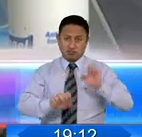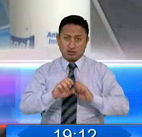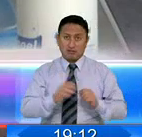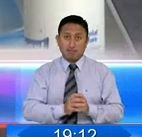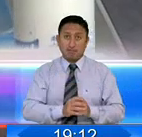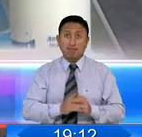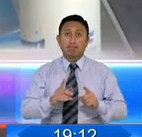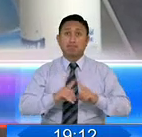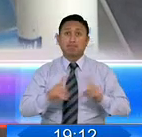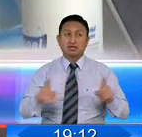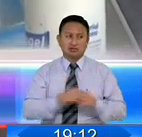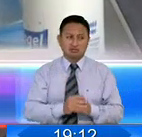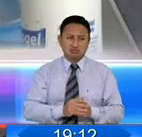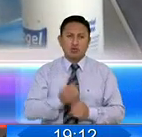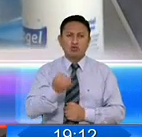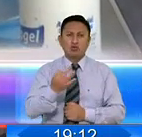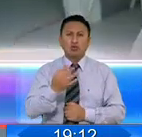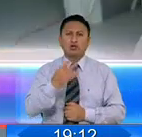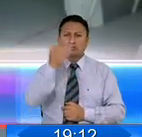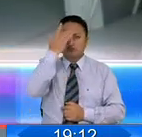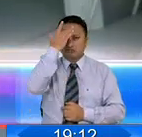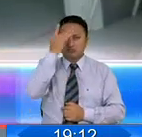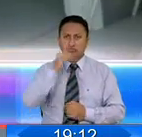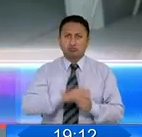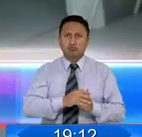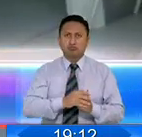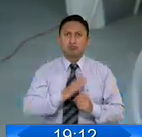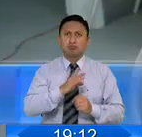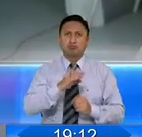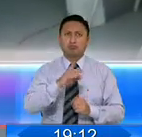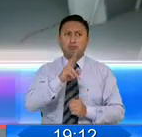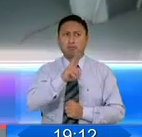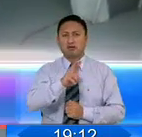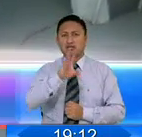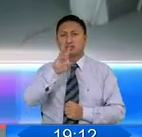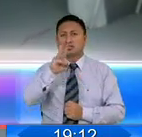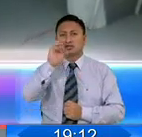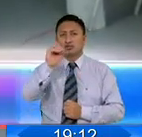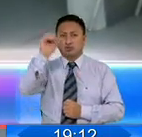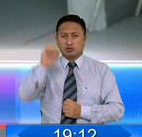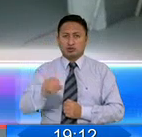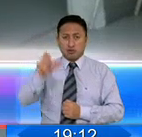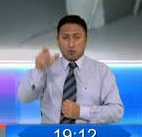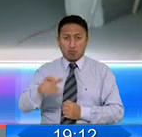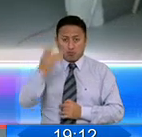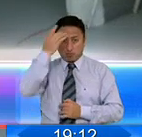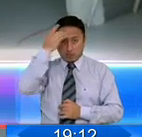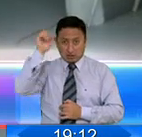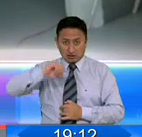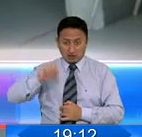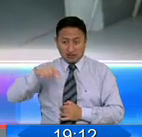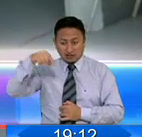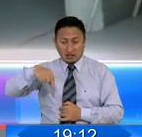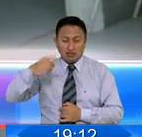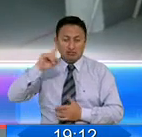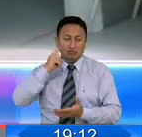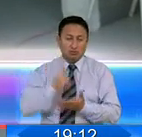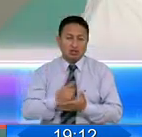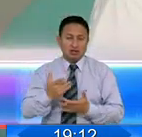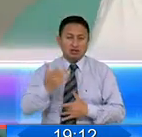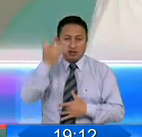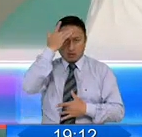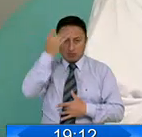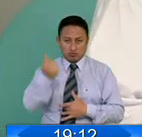ellos, ¿cuántos resultan positivos? Aproximadamente el 26% de los últimos datos que tenemos de la Secretaría de Salud.